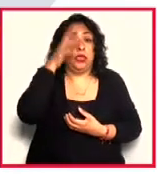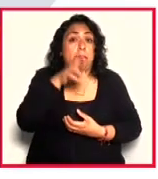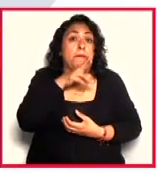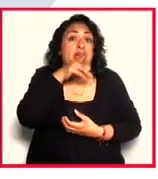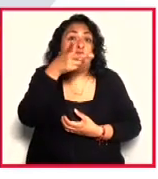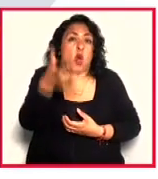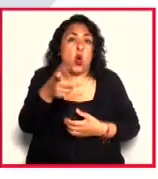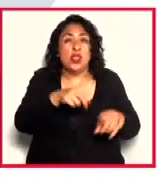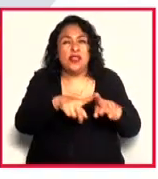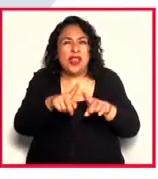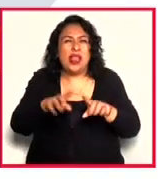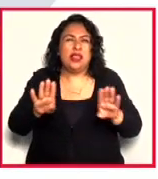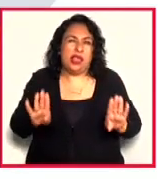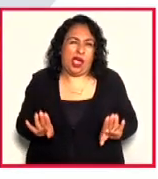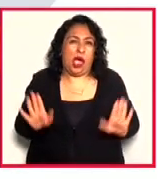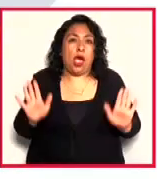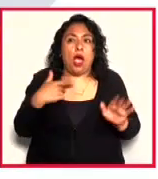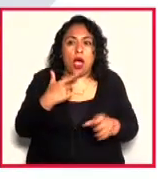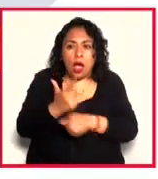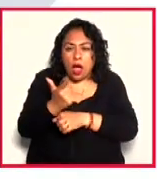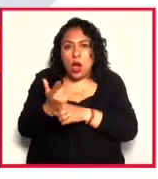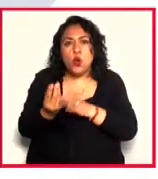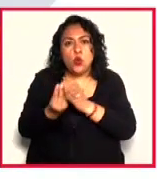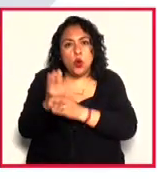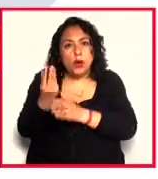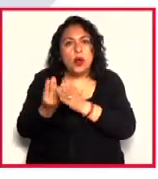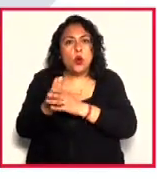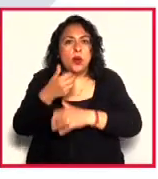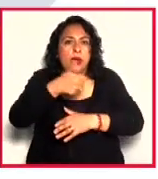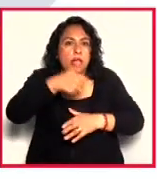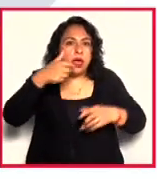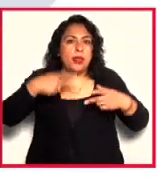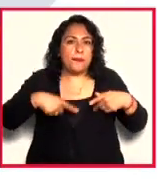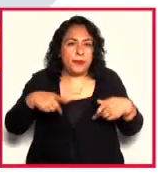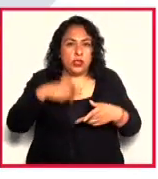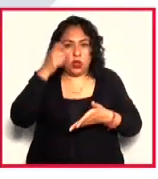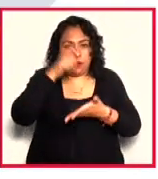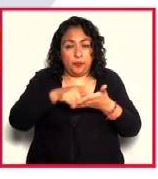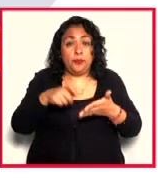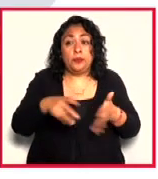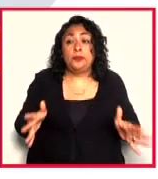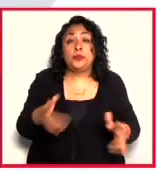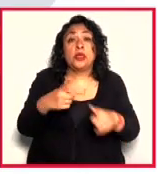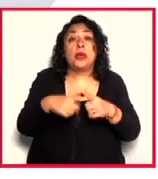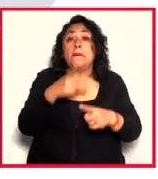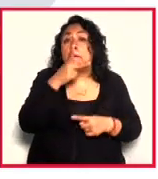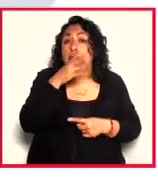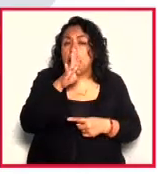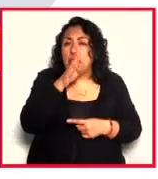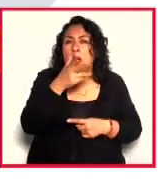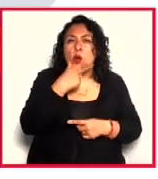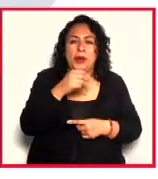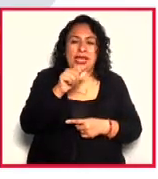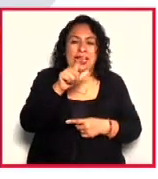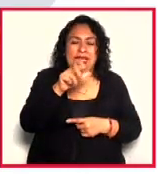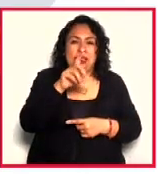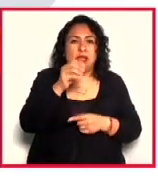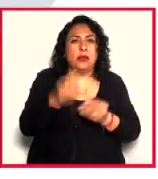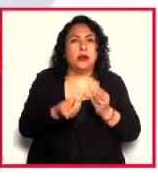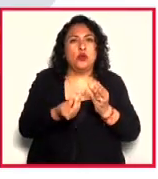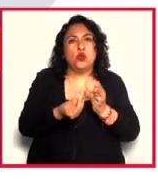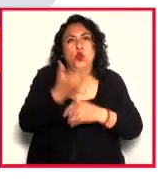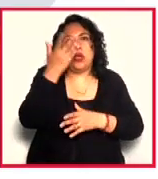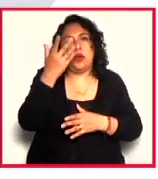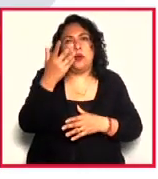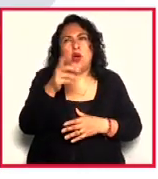diferente repertorio, porque voy descubriendo cosas nuevas de cada compositor. Impulsado por sus padres, Alexander debutó como compositor a